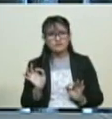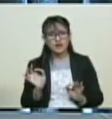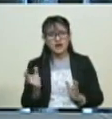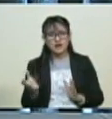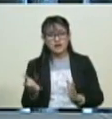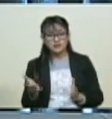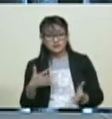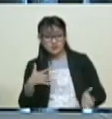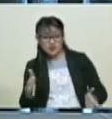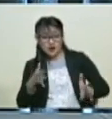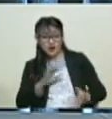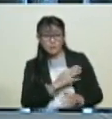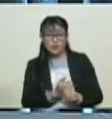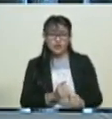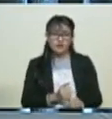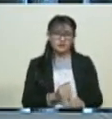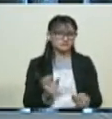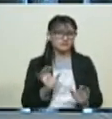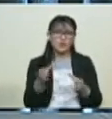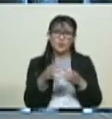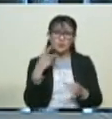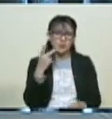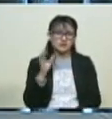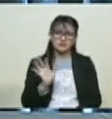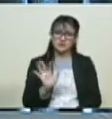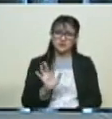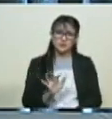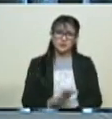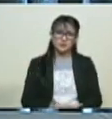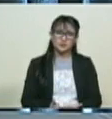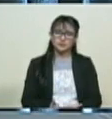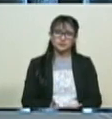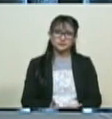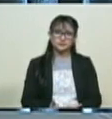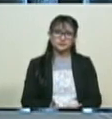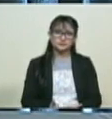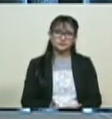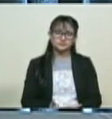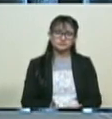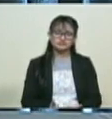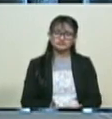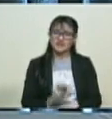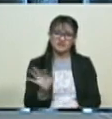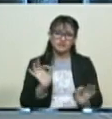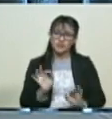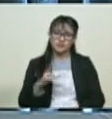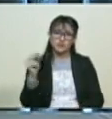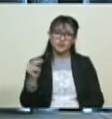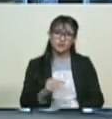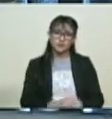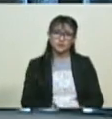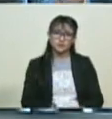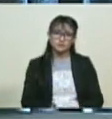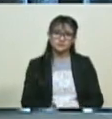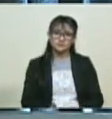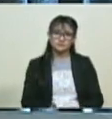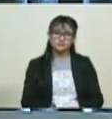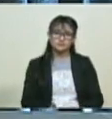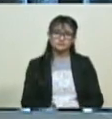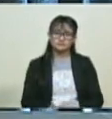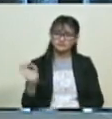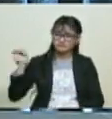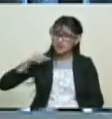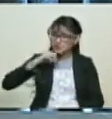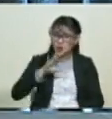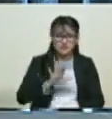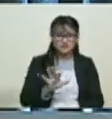ninguna corriente política no lo es no lo será no lo ha sido